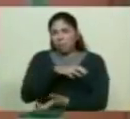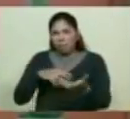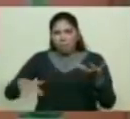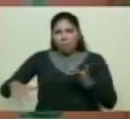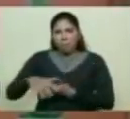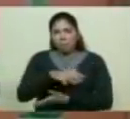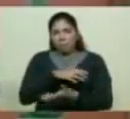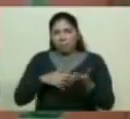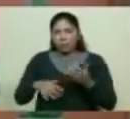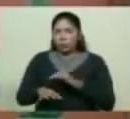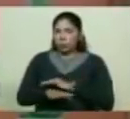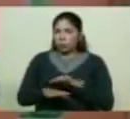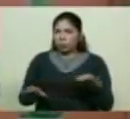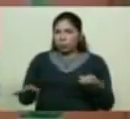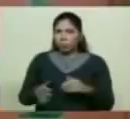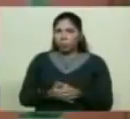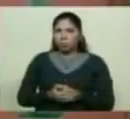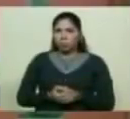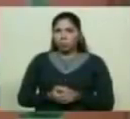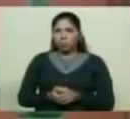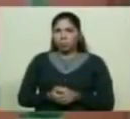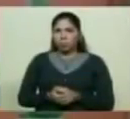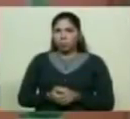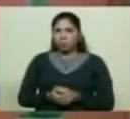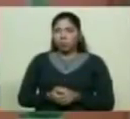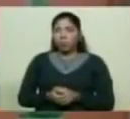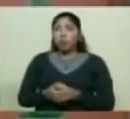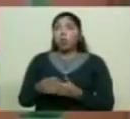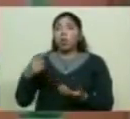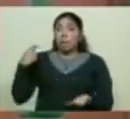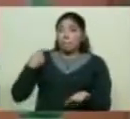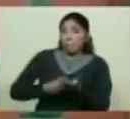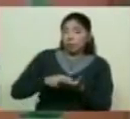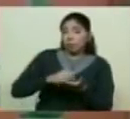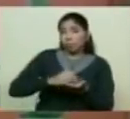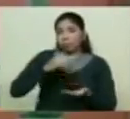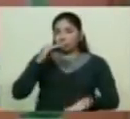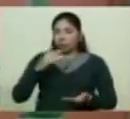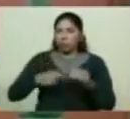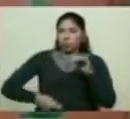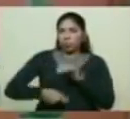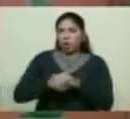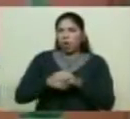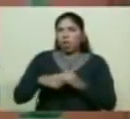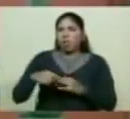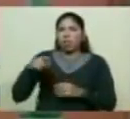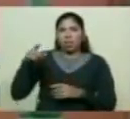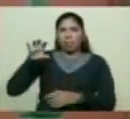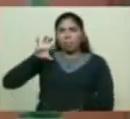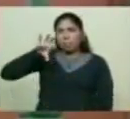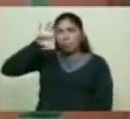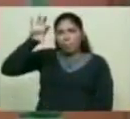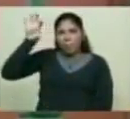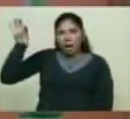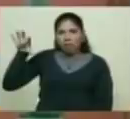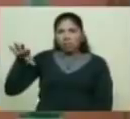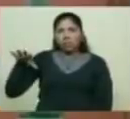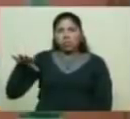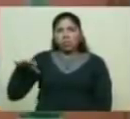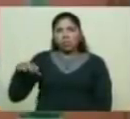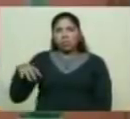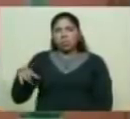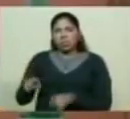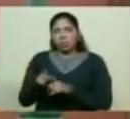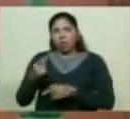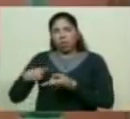bajo el auspicio el auspicio de potencias extranjeras pretendían y pretenden hacernos retrogradar